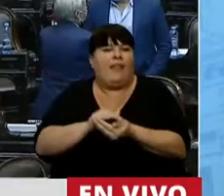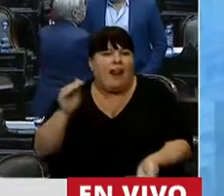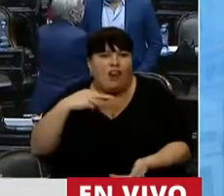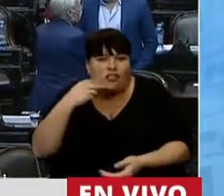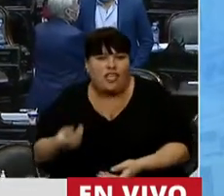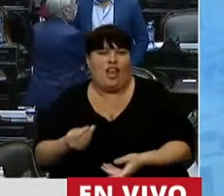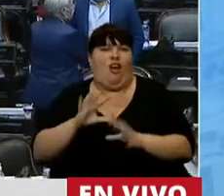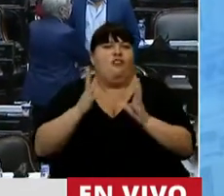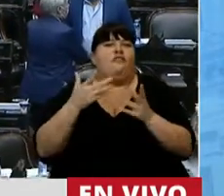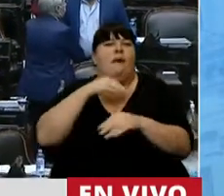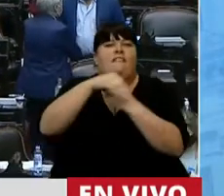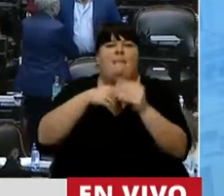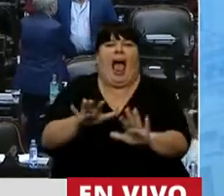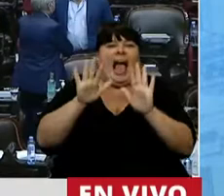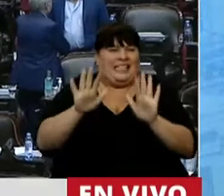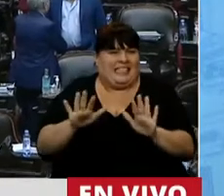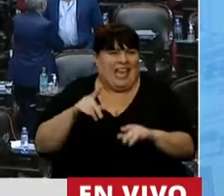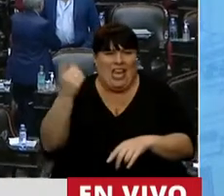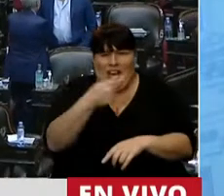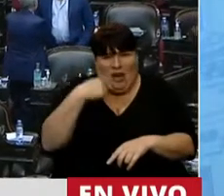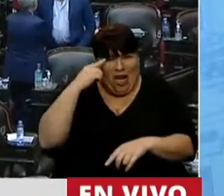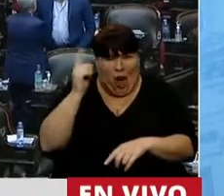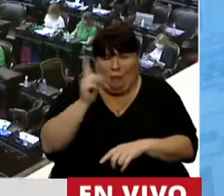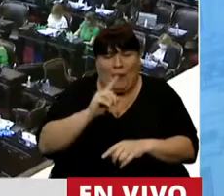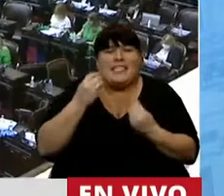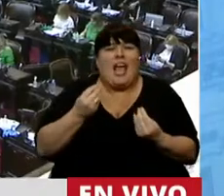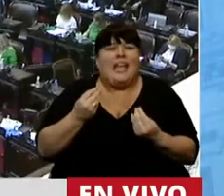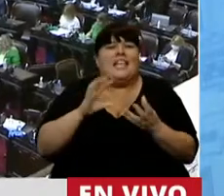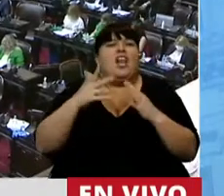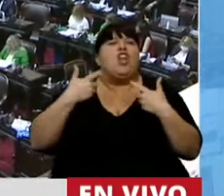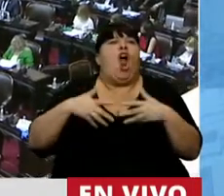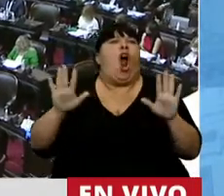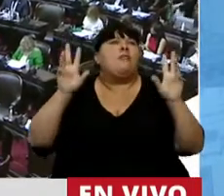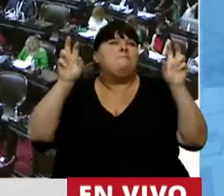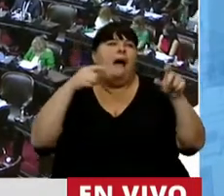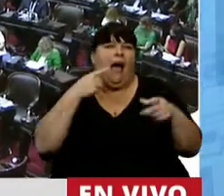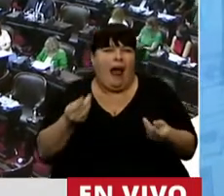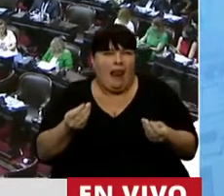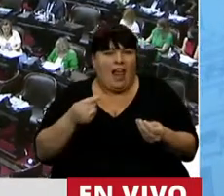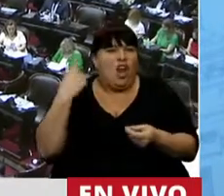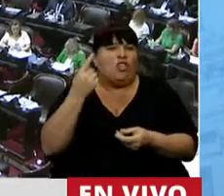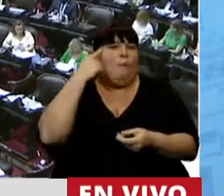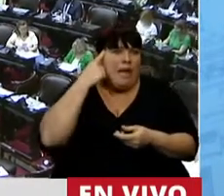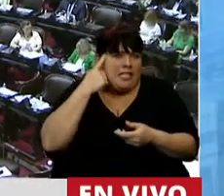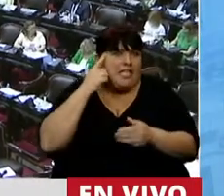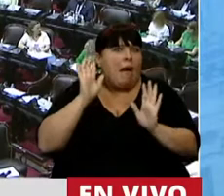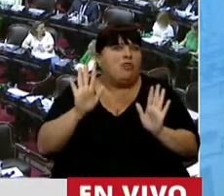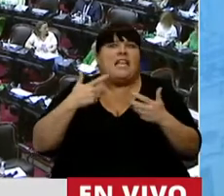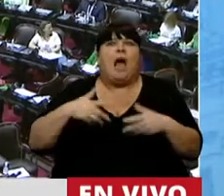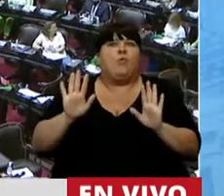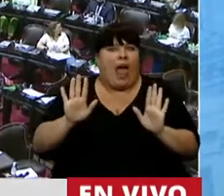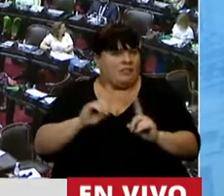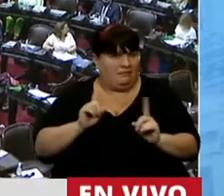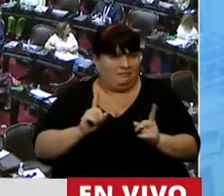a formatos familiares que ni nos imaginamos en los formatos normalizados que creemos que son de orden